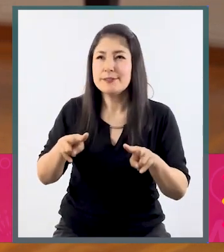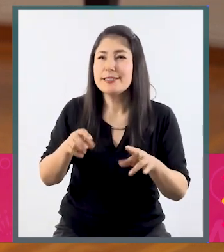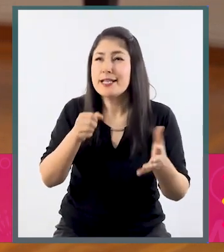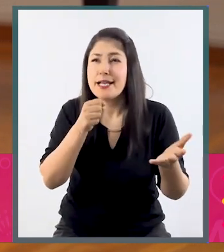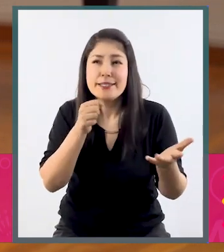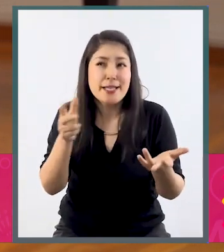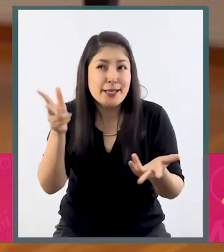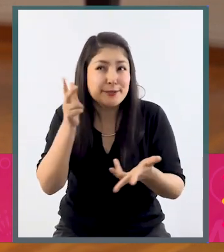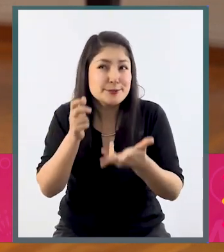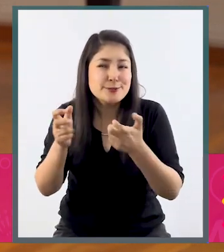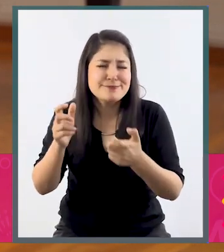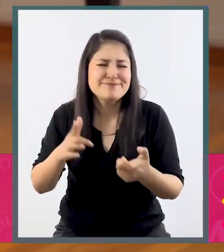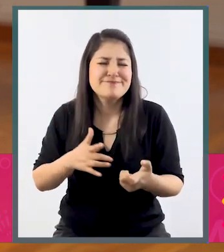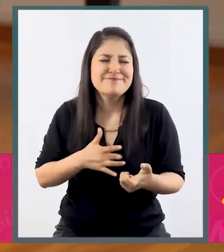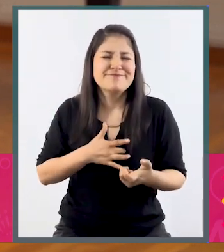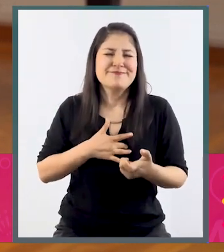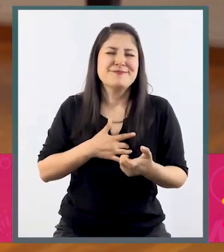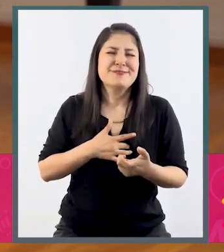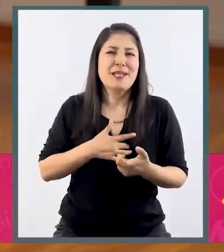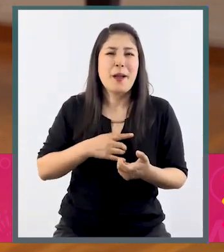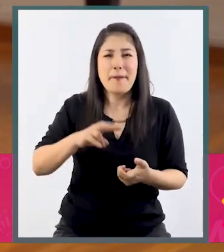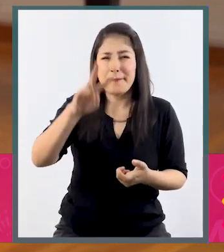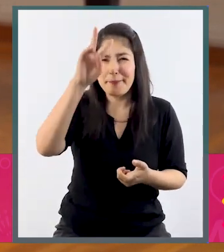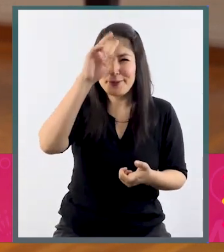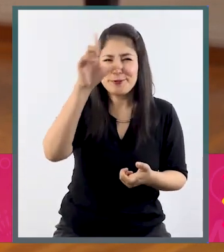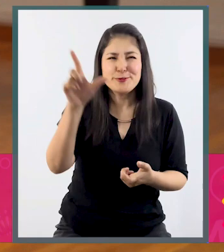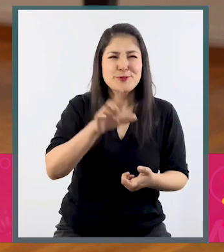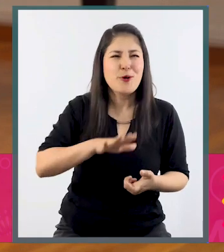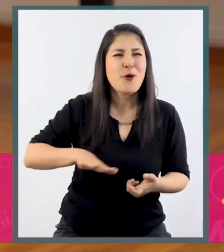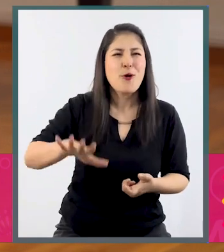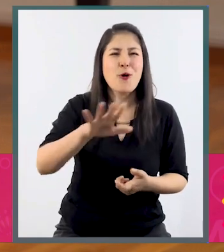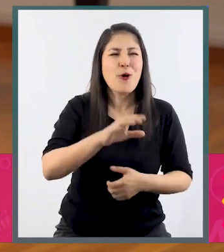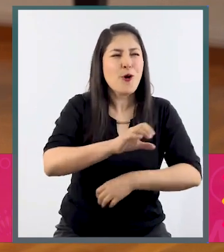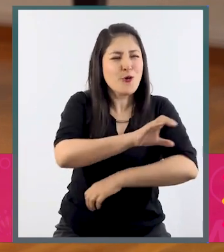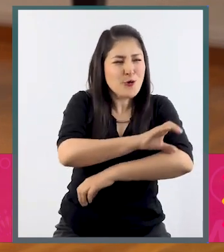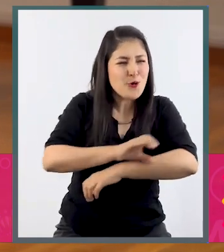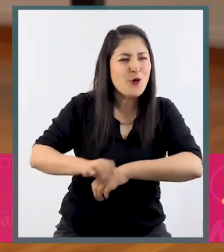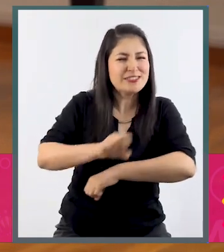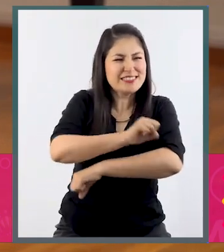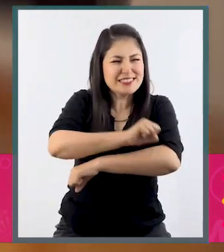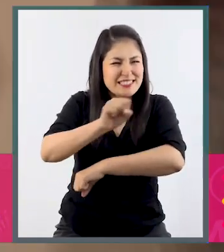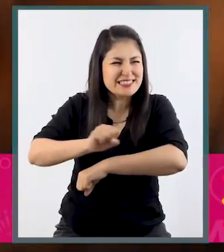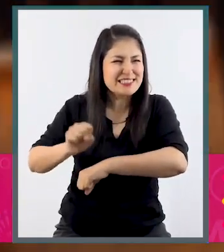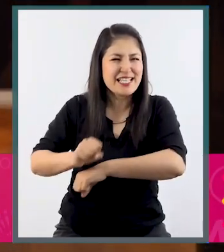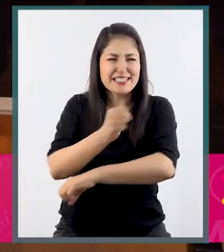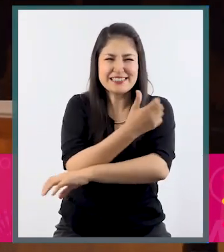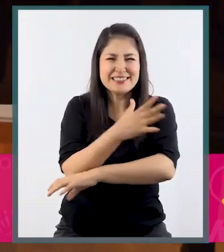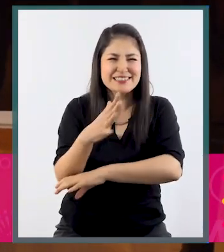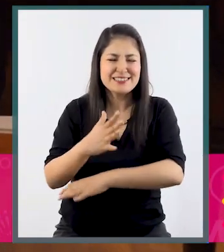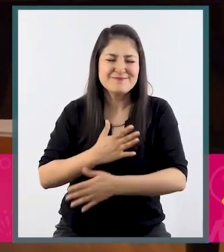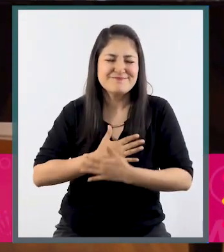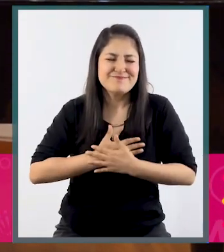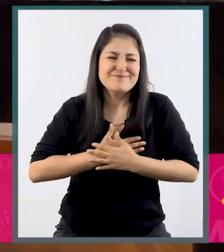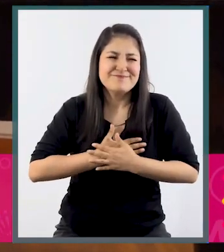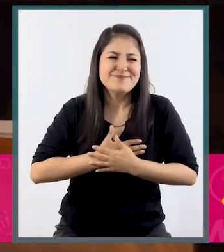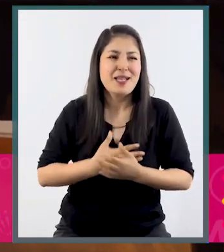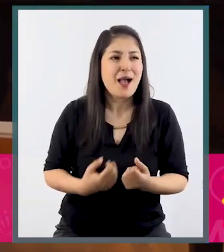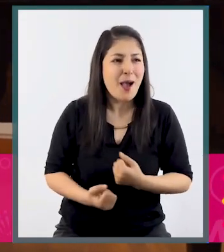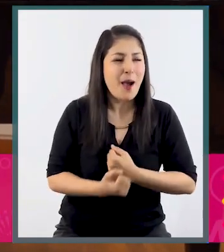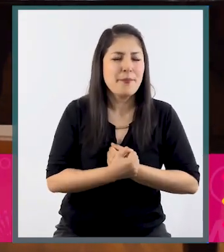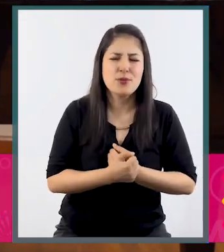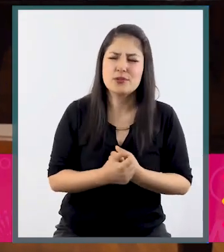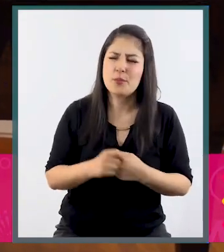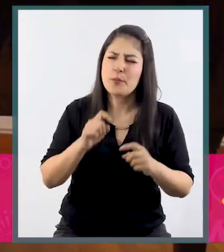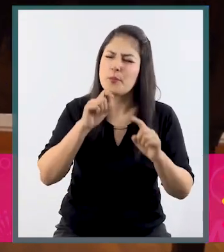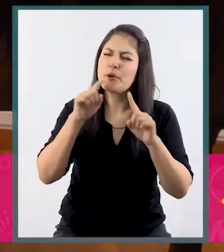sentimiento patriótico, este sentimiento de amor a lo tuyo, a tu costa, a tu sierra, a tu selva. ¿Qué significó para ellos interpretar